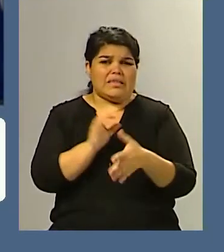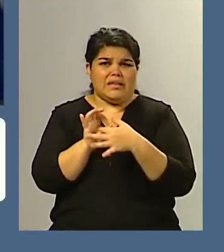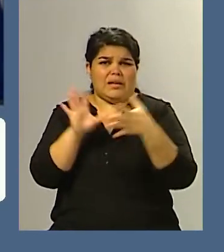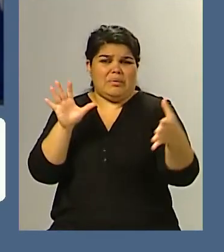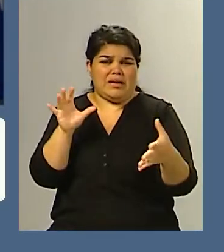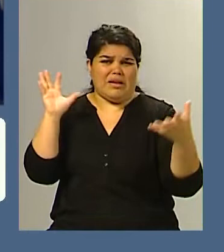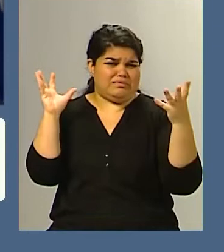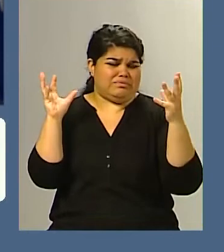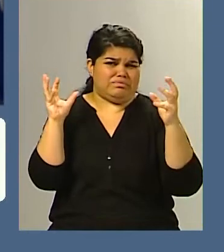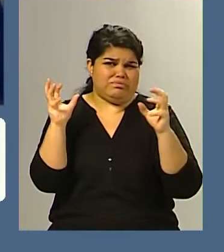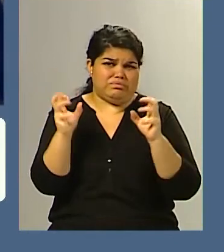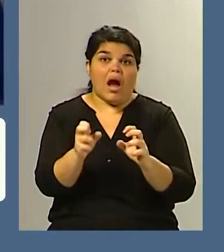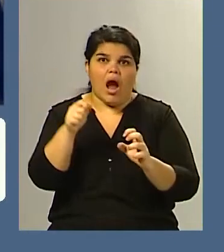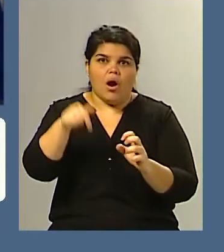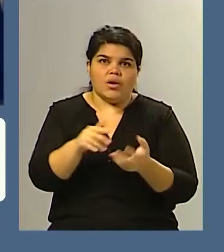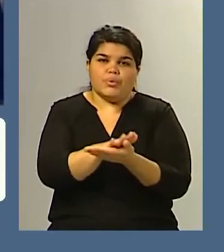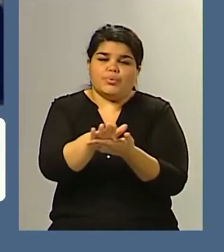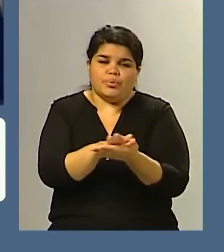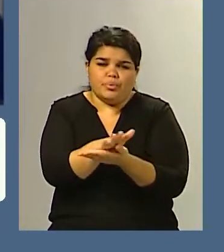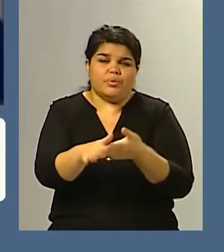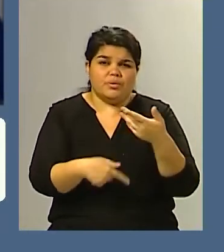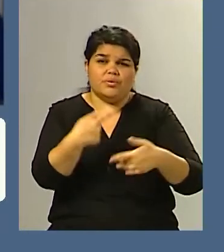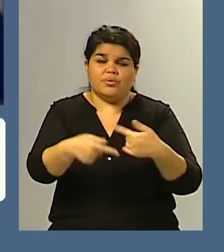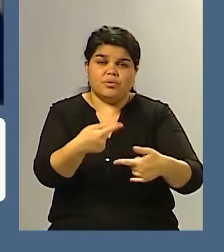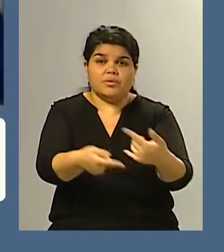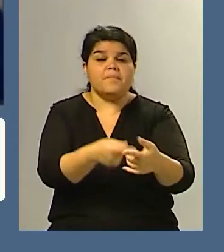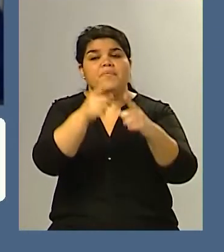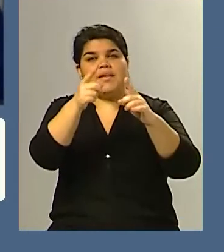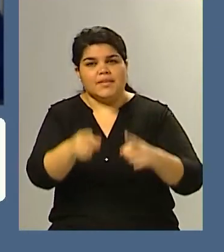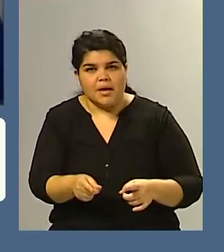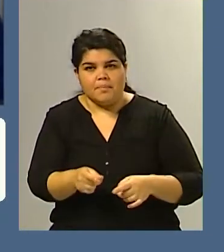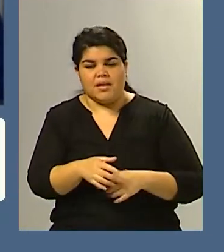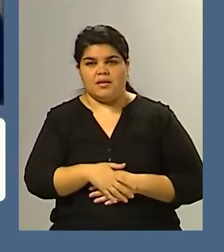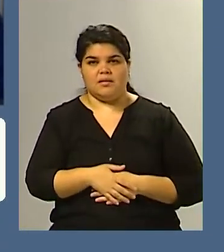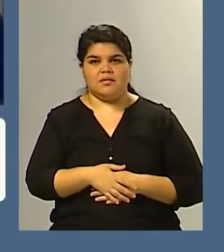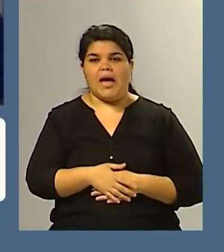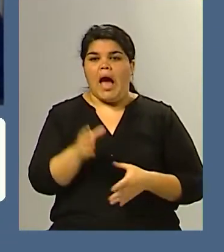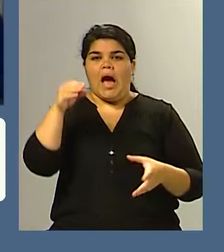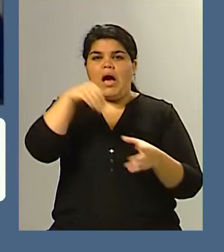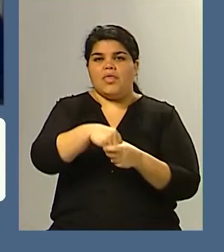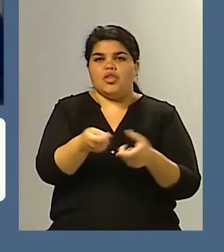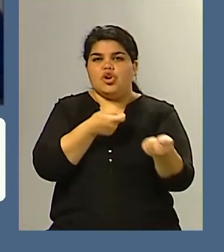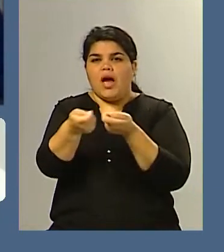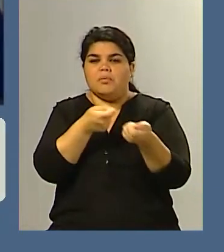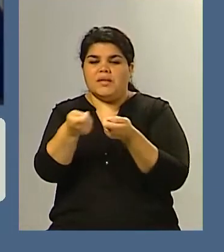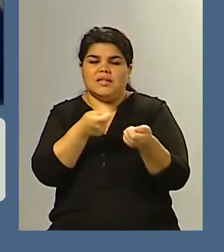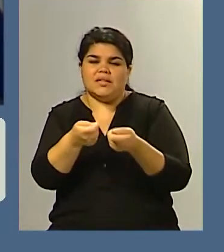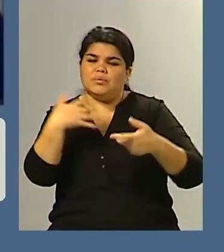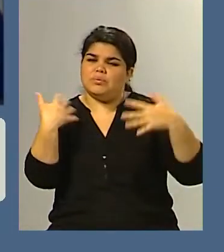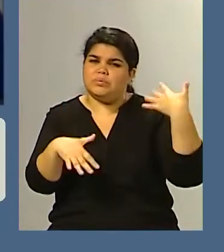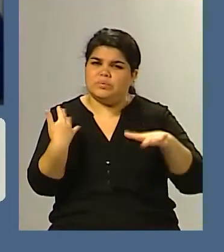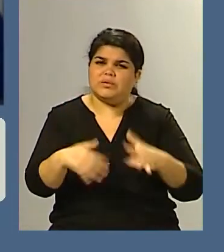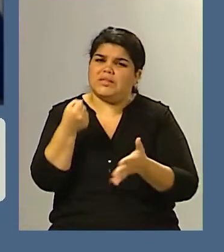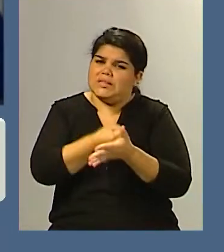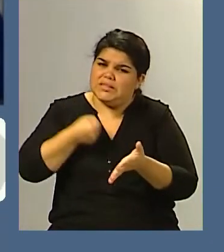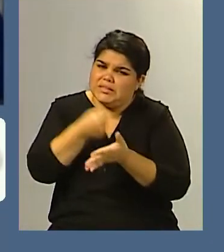recientes, porque también va a haber mucha resistencia burocrática dentro de la administración en revisar lo que ha sido